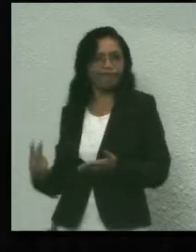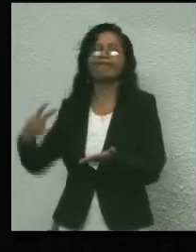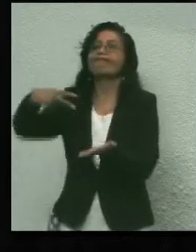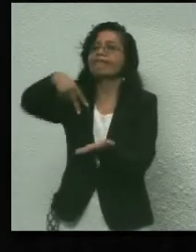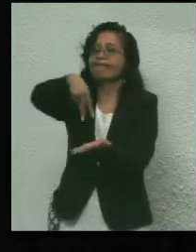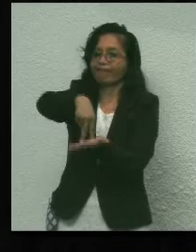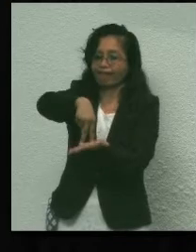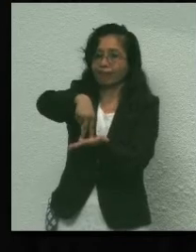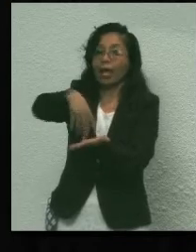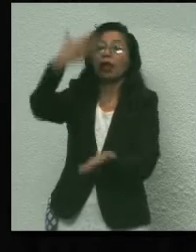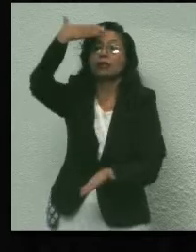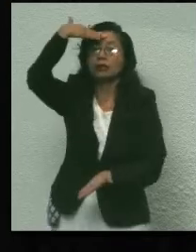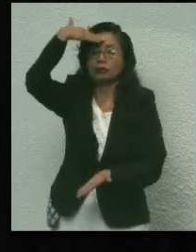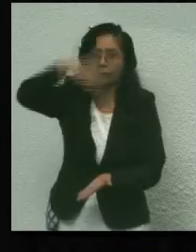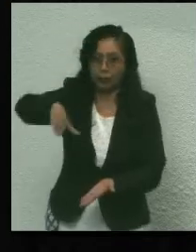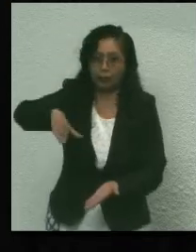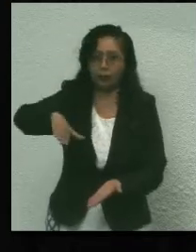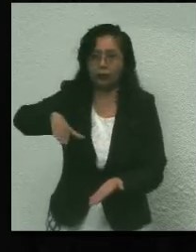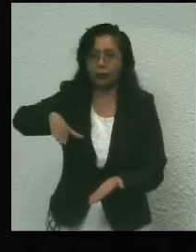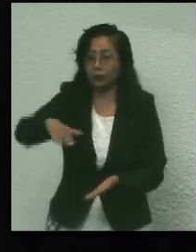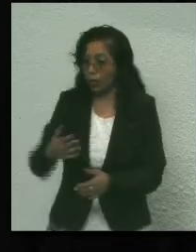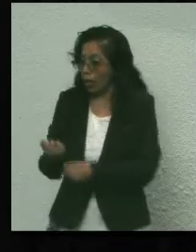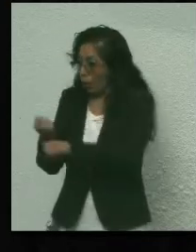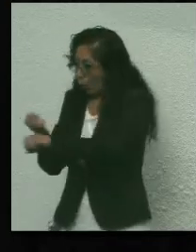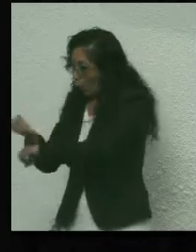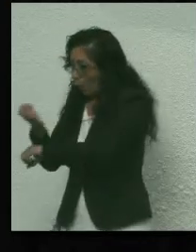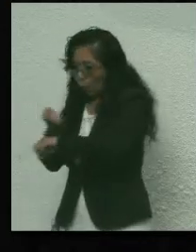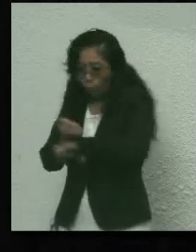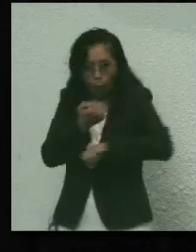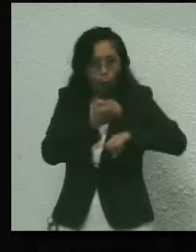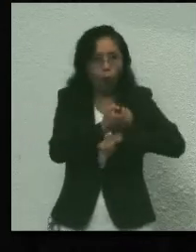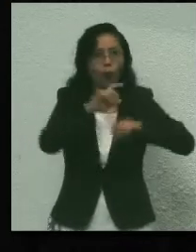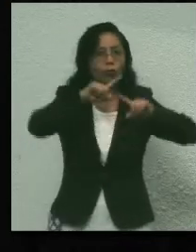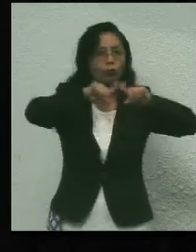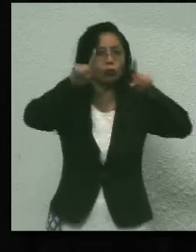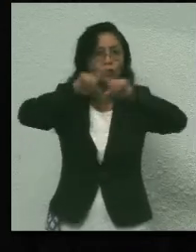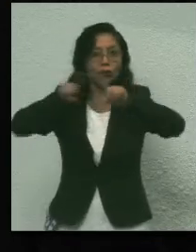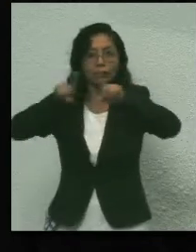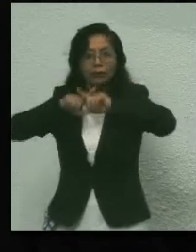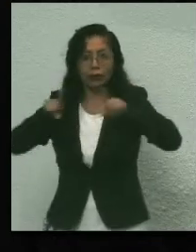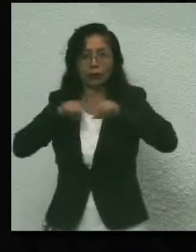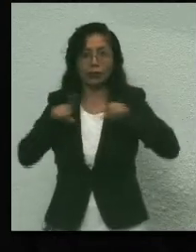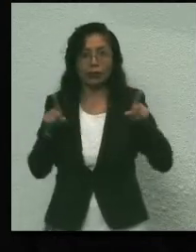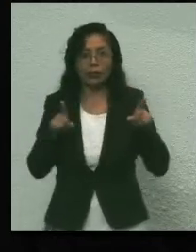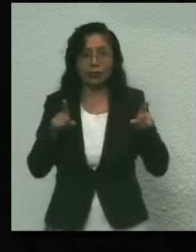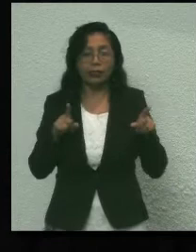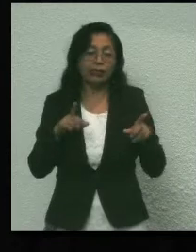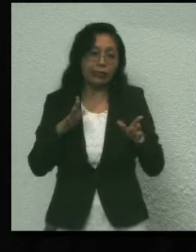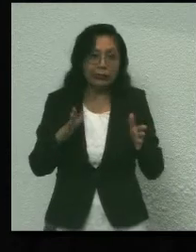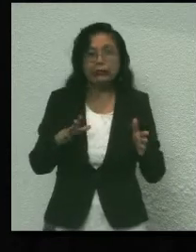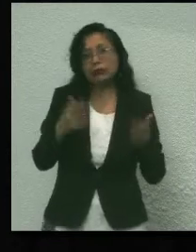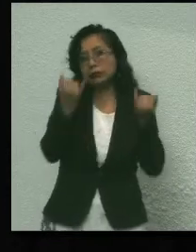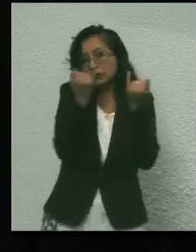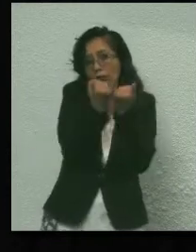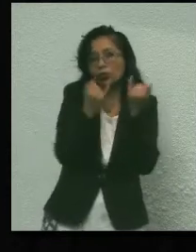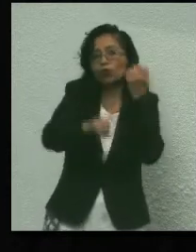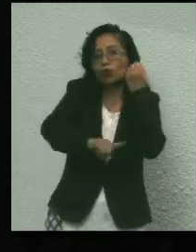A sabiendas de que en otros estados de la República persiste una situación similar,